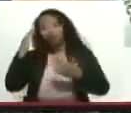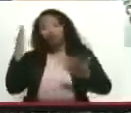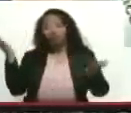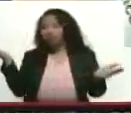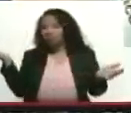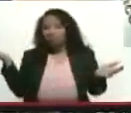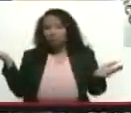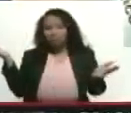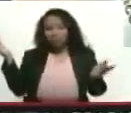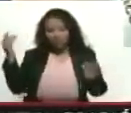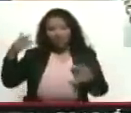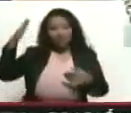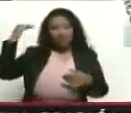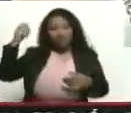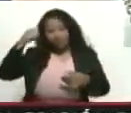para recordar ese pequeño hecho.